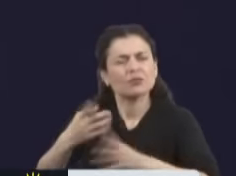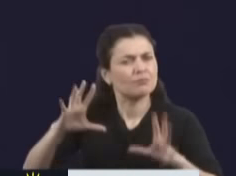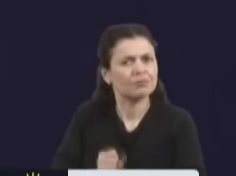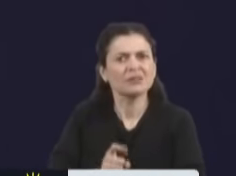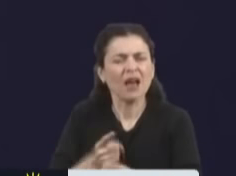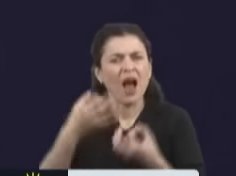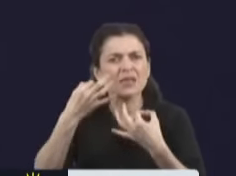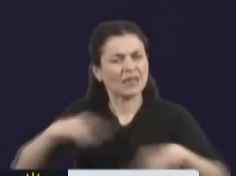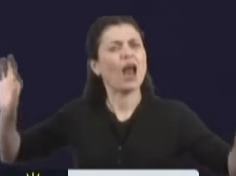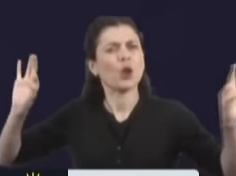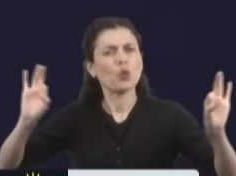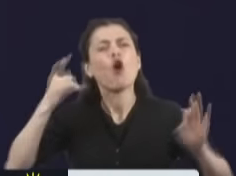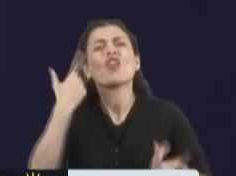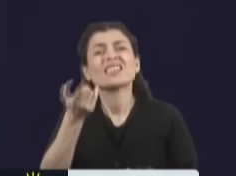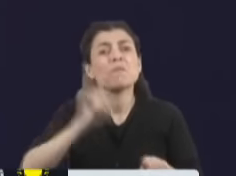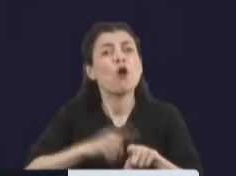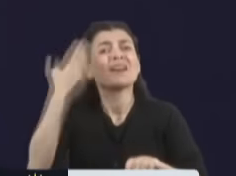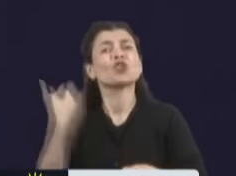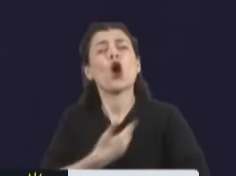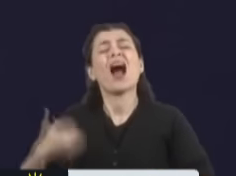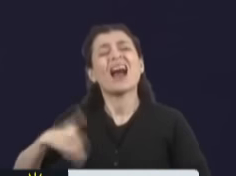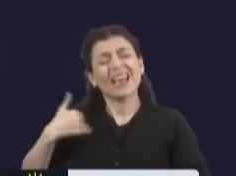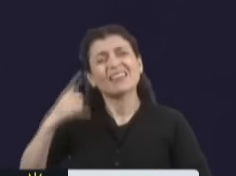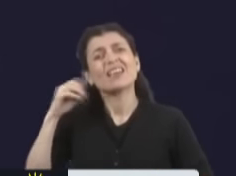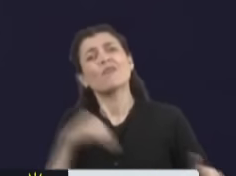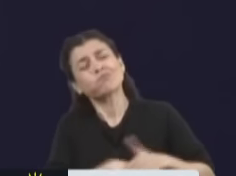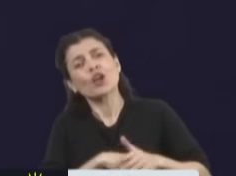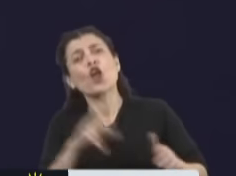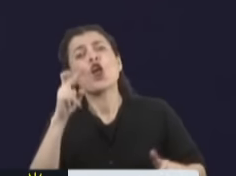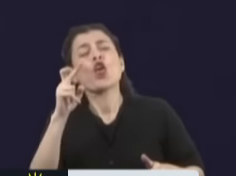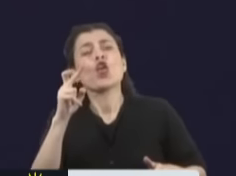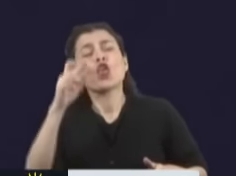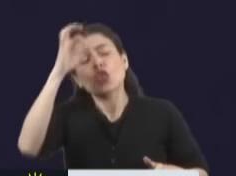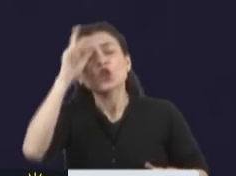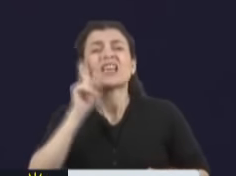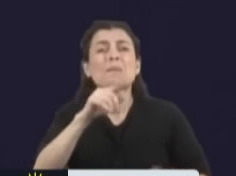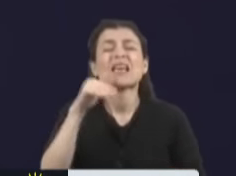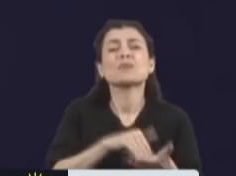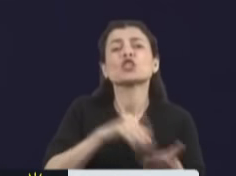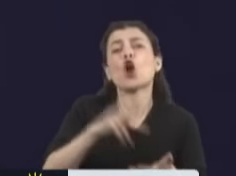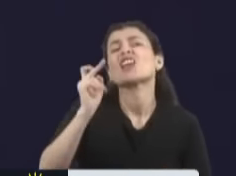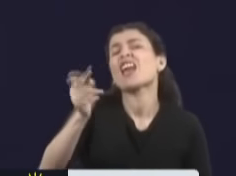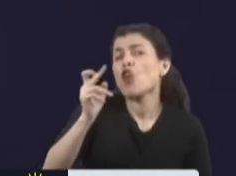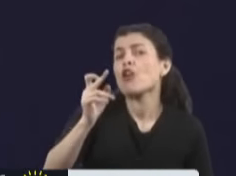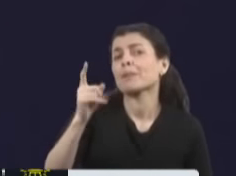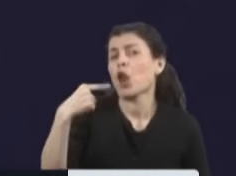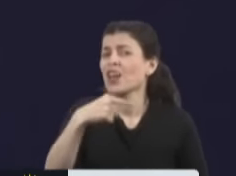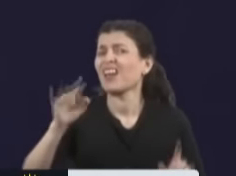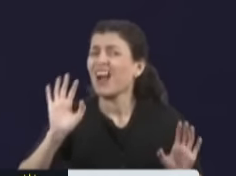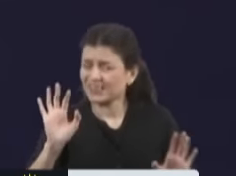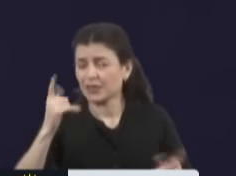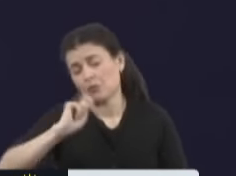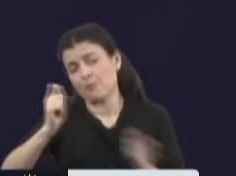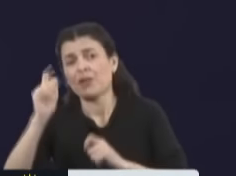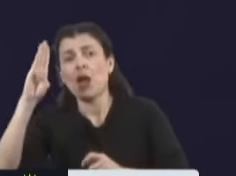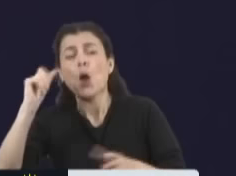olvidemos de reservas negativas en torno a los 12,000 millones de dólares el Banco Central ha comprado cerca de 17,000 se